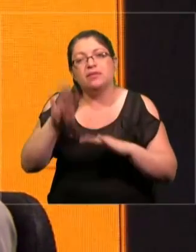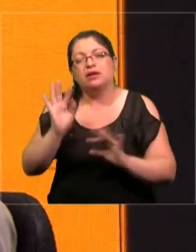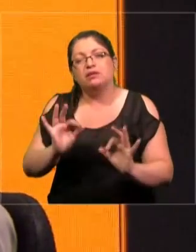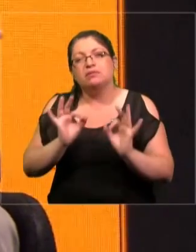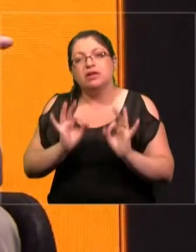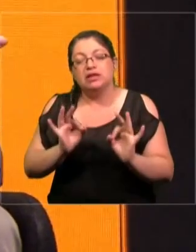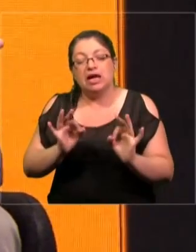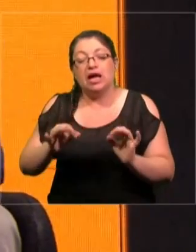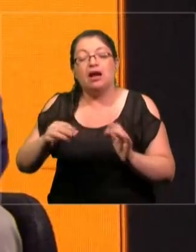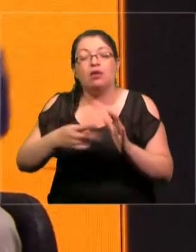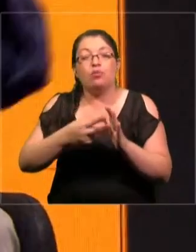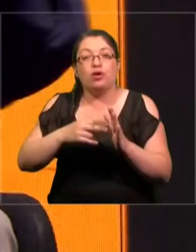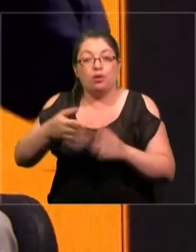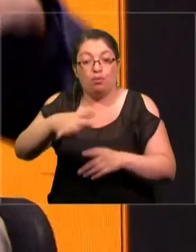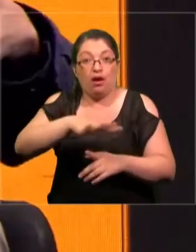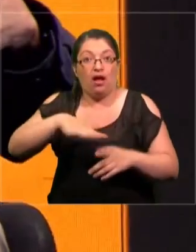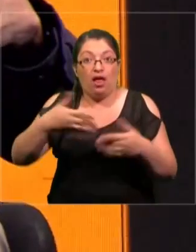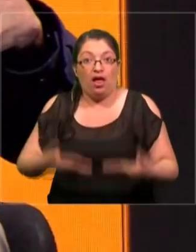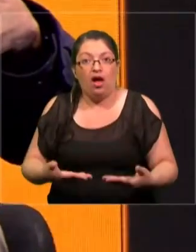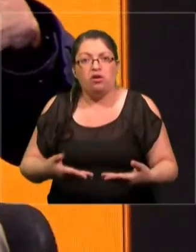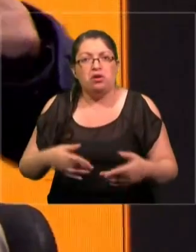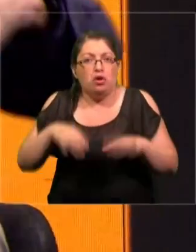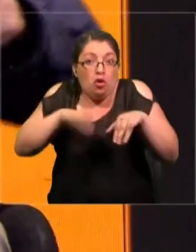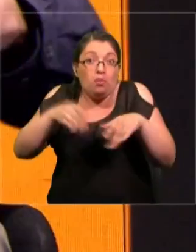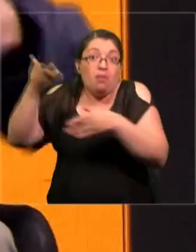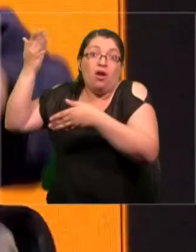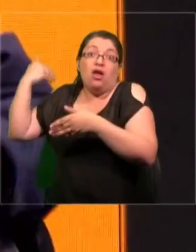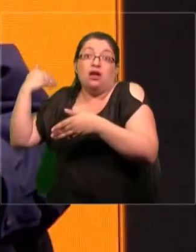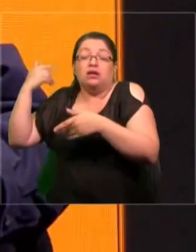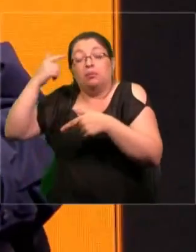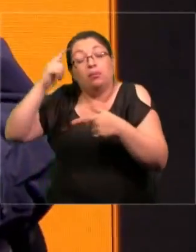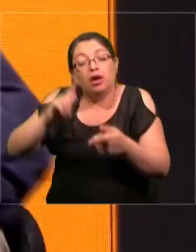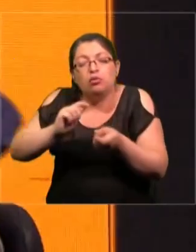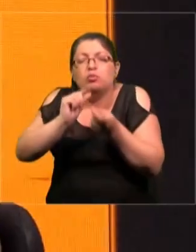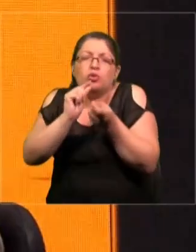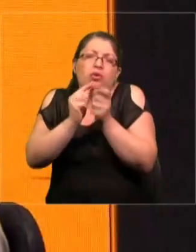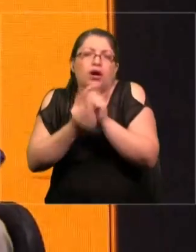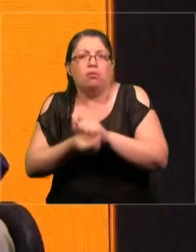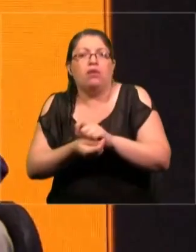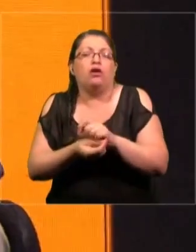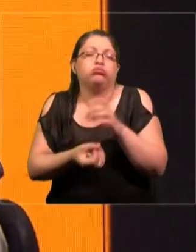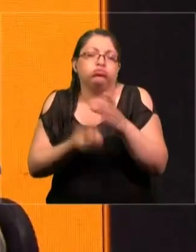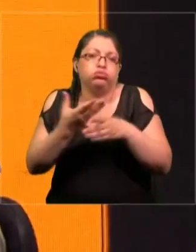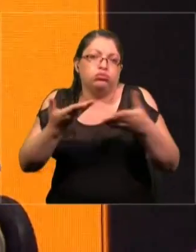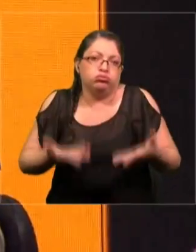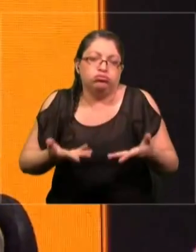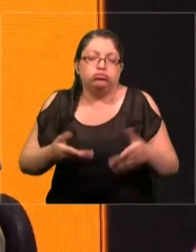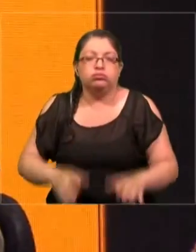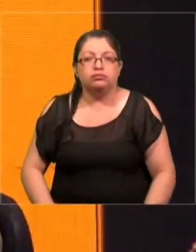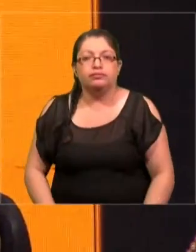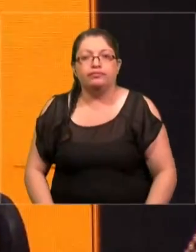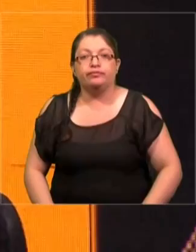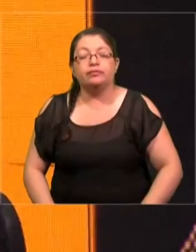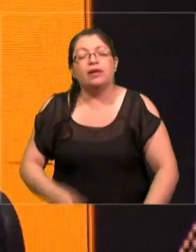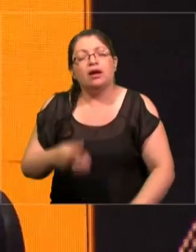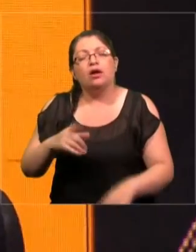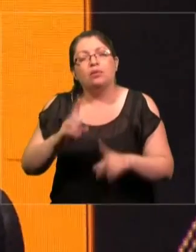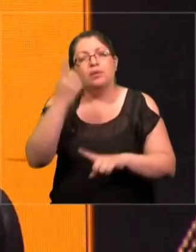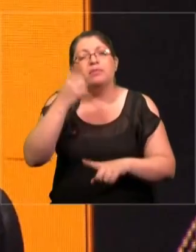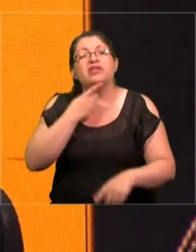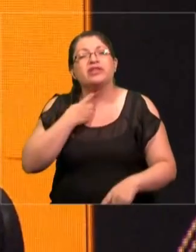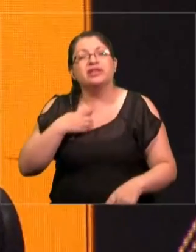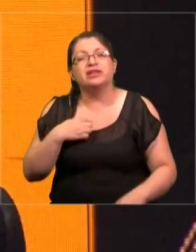sobre los actuales, que son los mismos viejos problemas históricos, pero actualizados, ¿no? Lo primero que sería